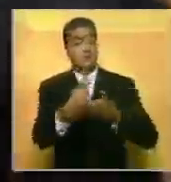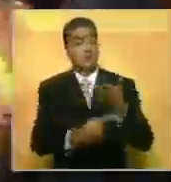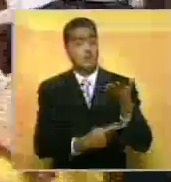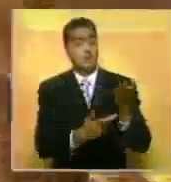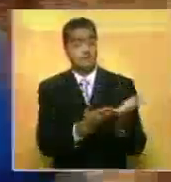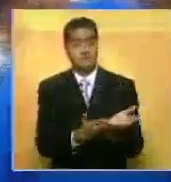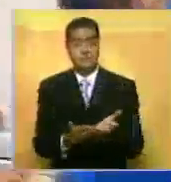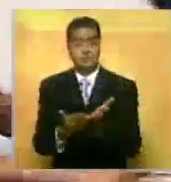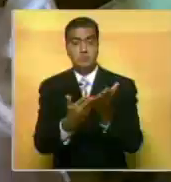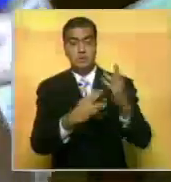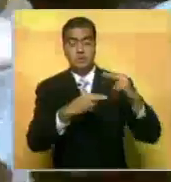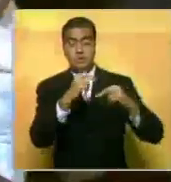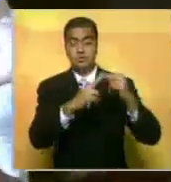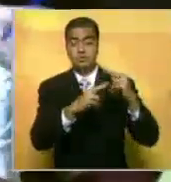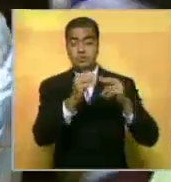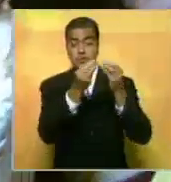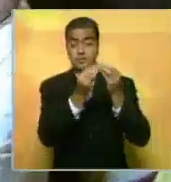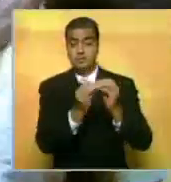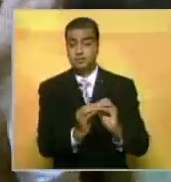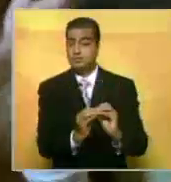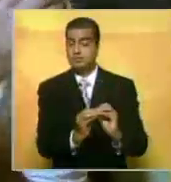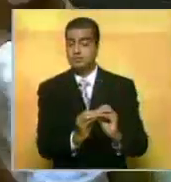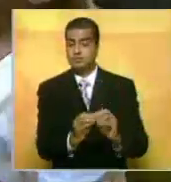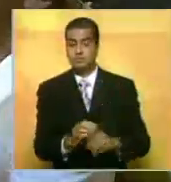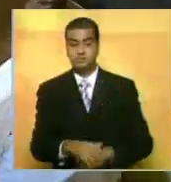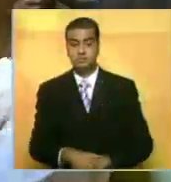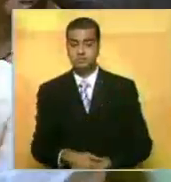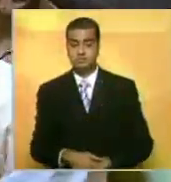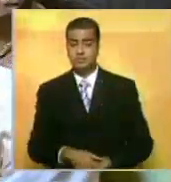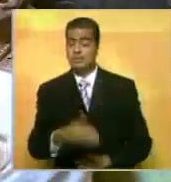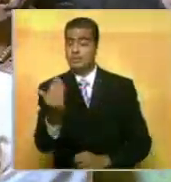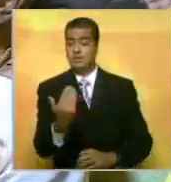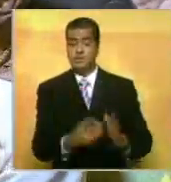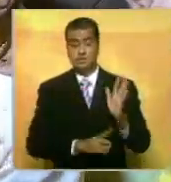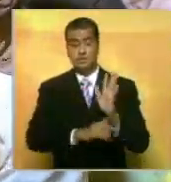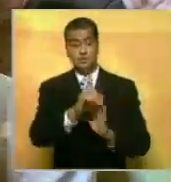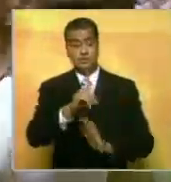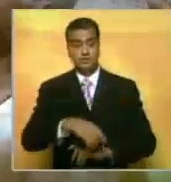materia educativa construcción y remodelación de edificaciones escolares ha venido desarrollando en su gestión